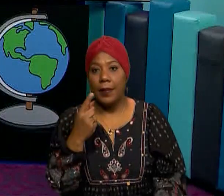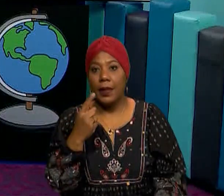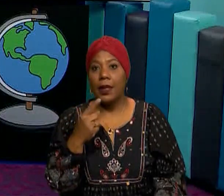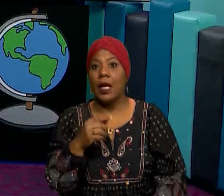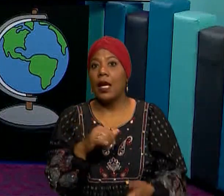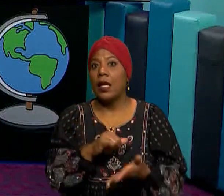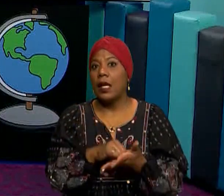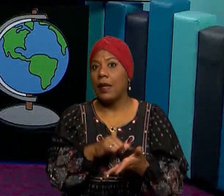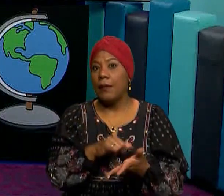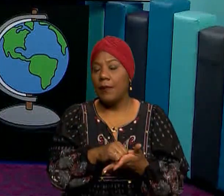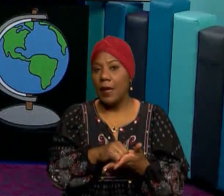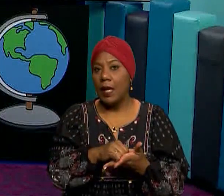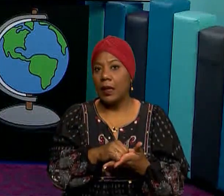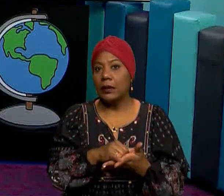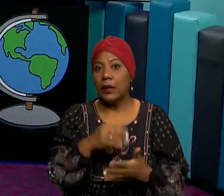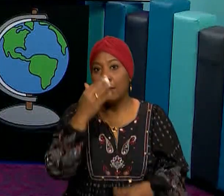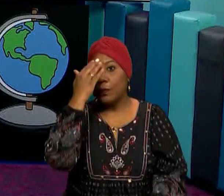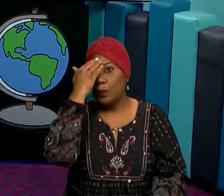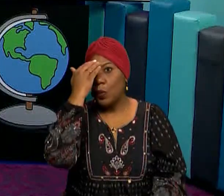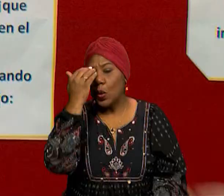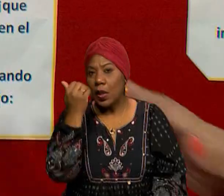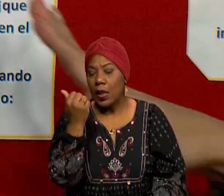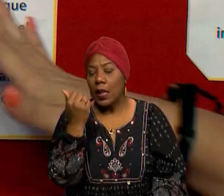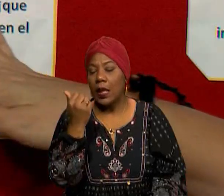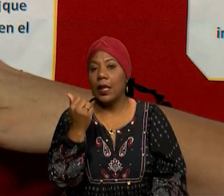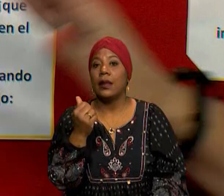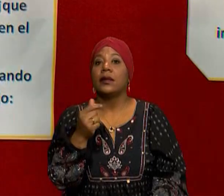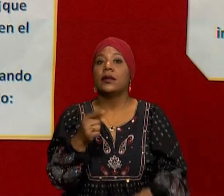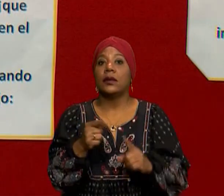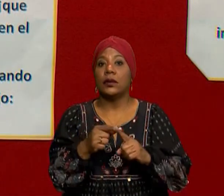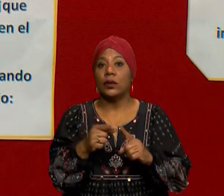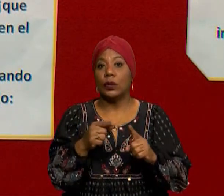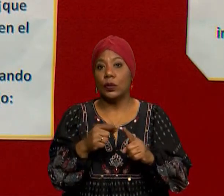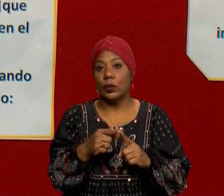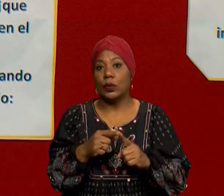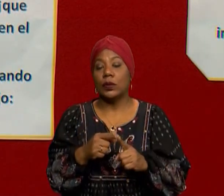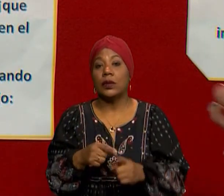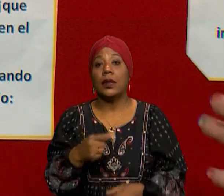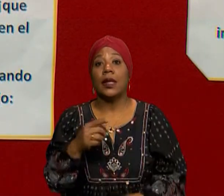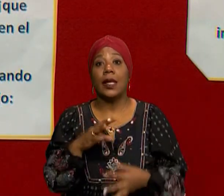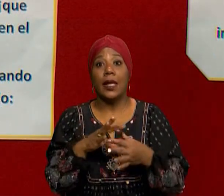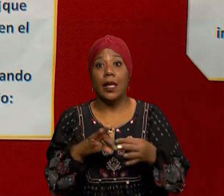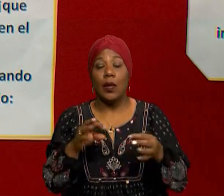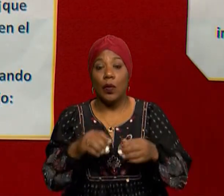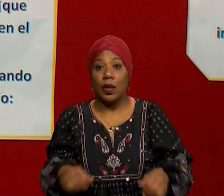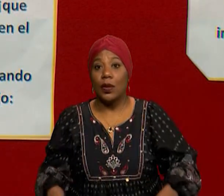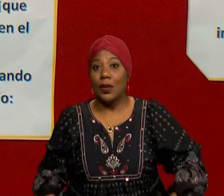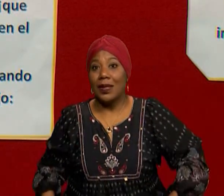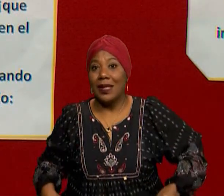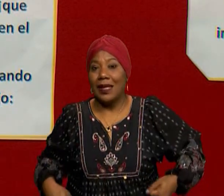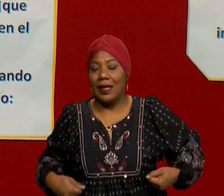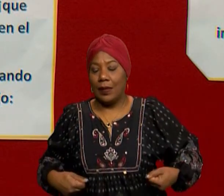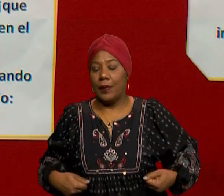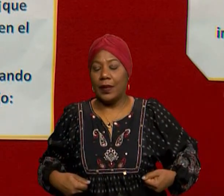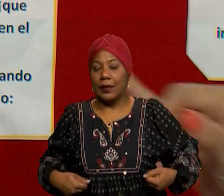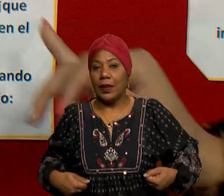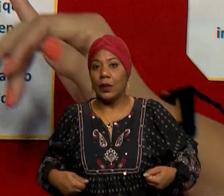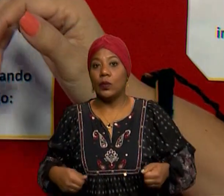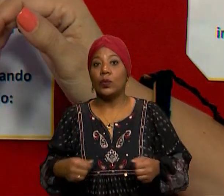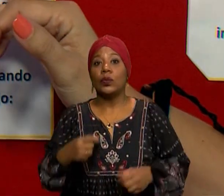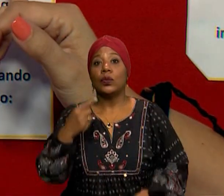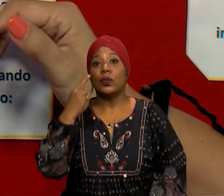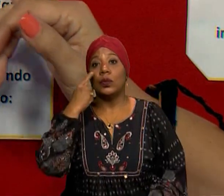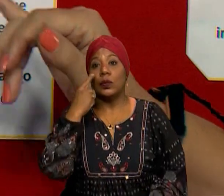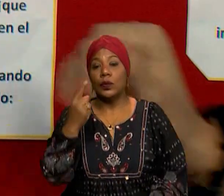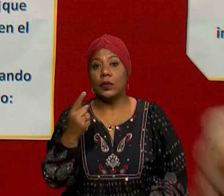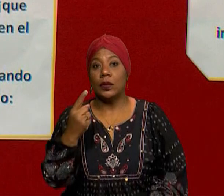¿Qué dejó de pasar? ¿Por qué ocurrió? ¿Verdad? Entonces, en el desarrollo de mi cuento, coloqué un pequeño fragmento. En